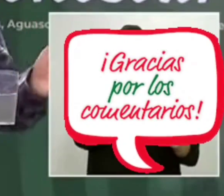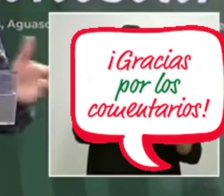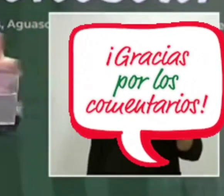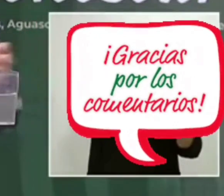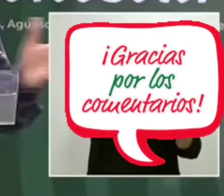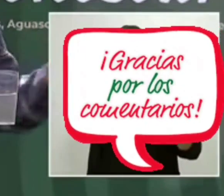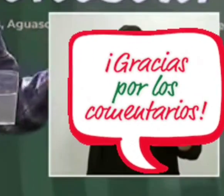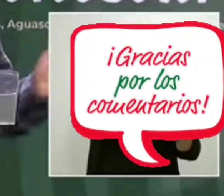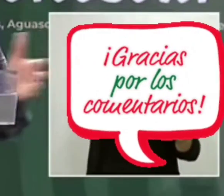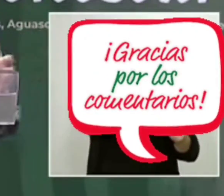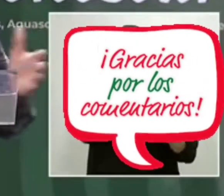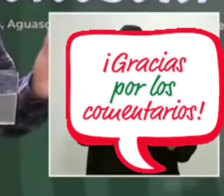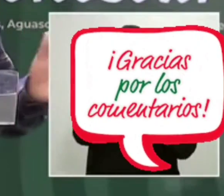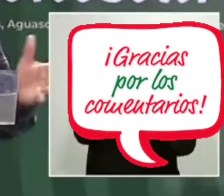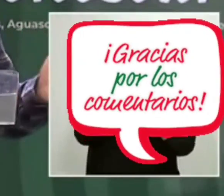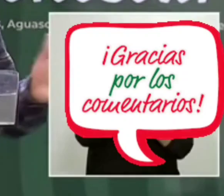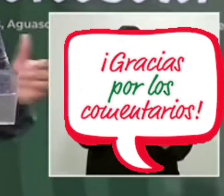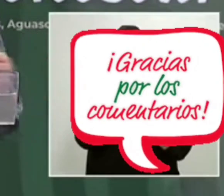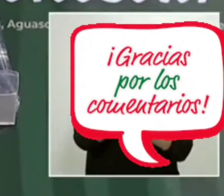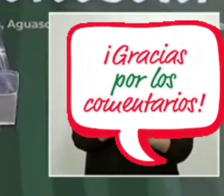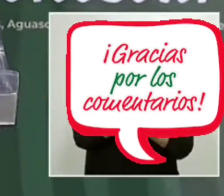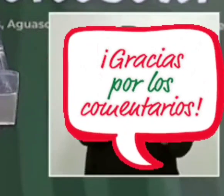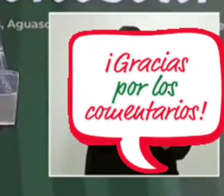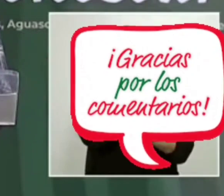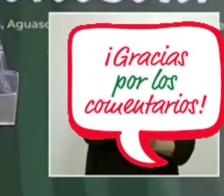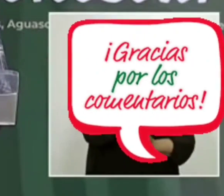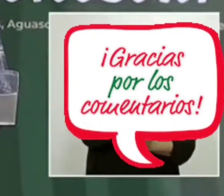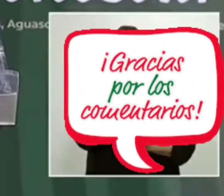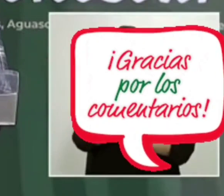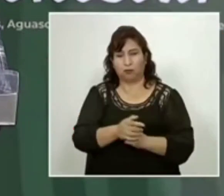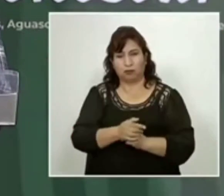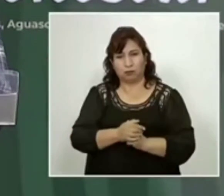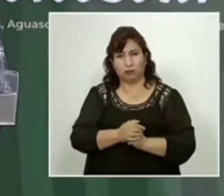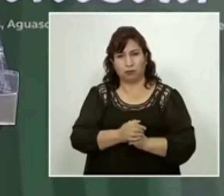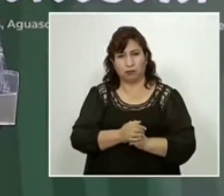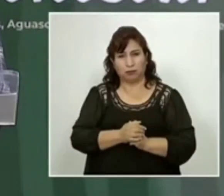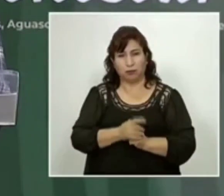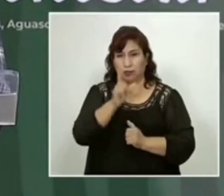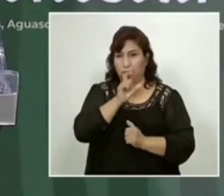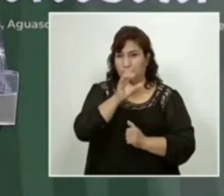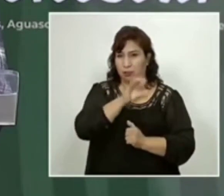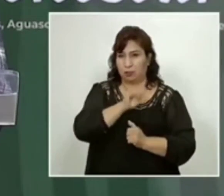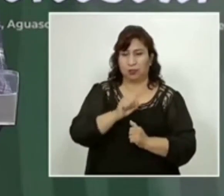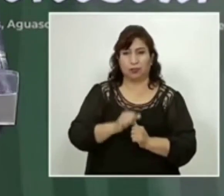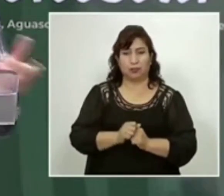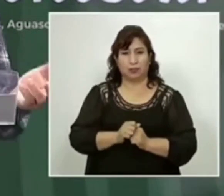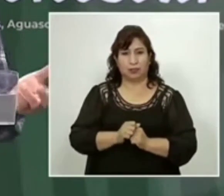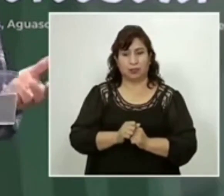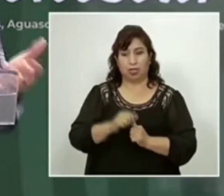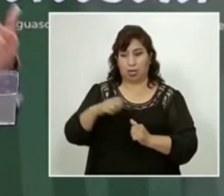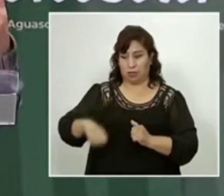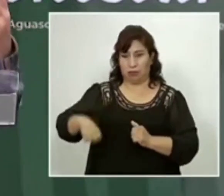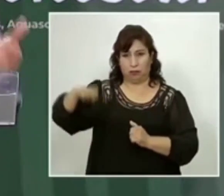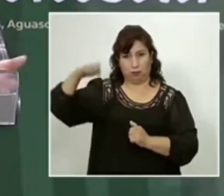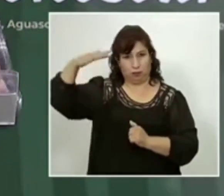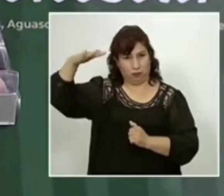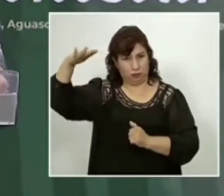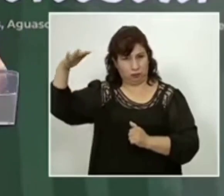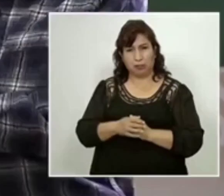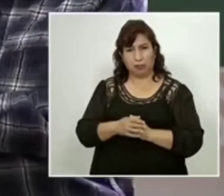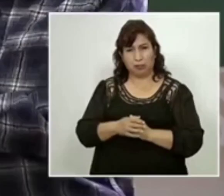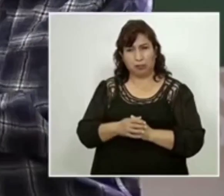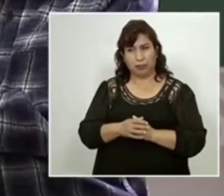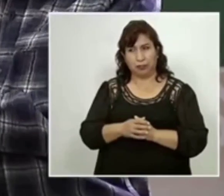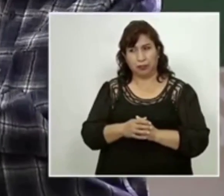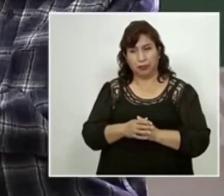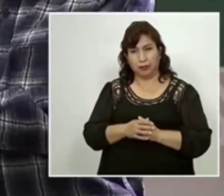Nosotros vamos a seguir ayudando en Aguascalientes, a adultos mayores, a los